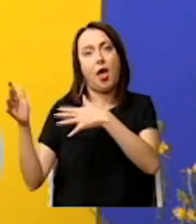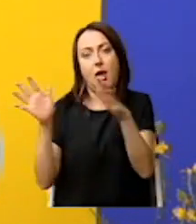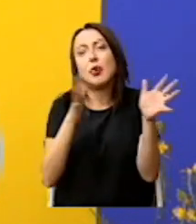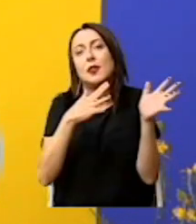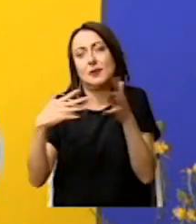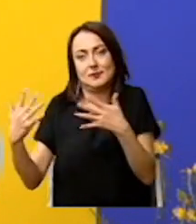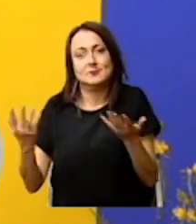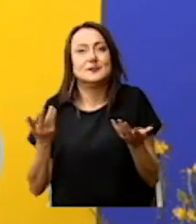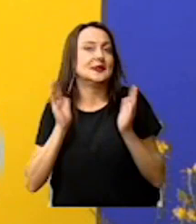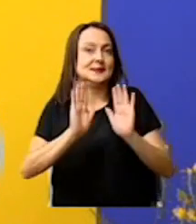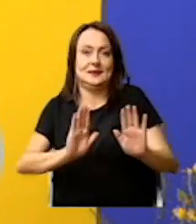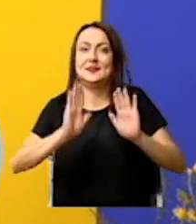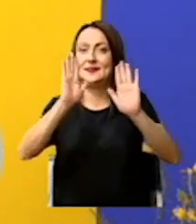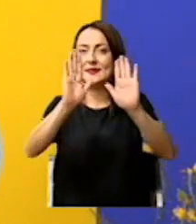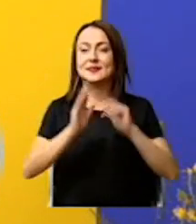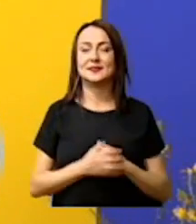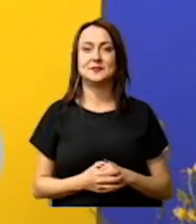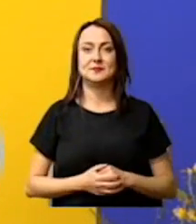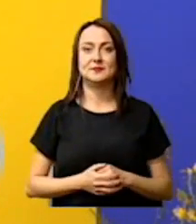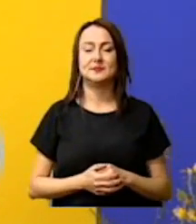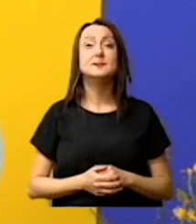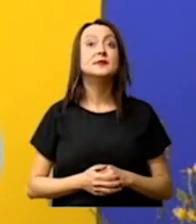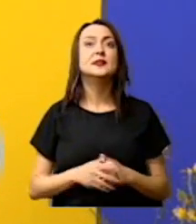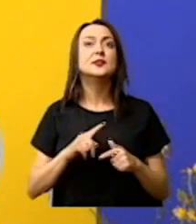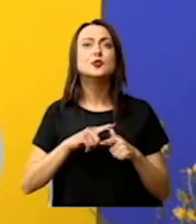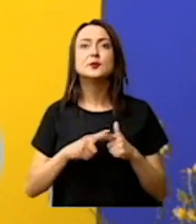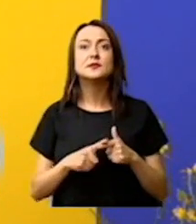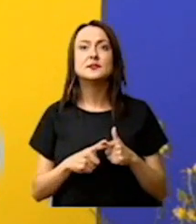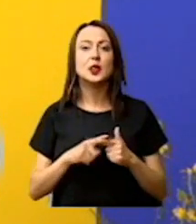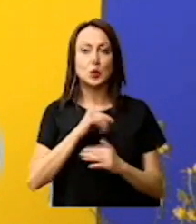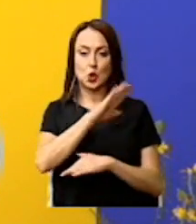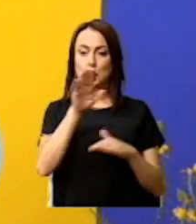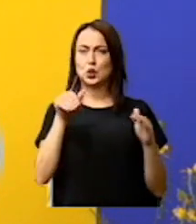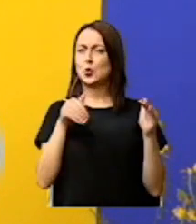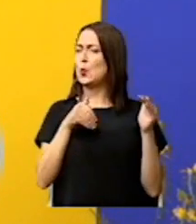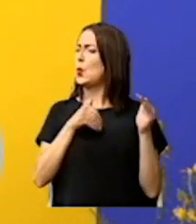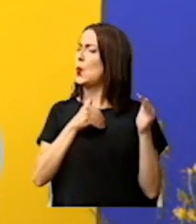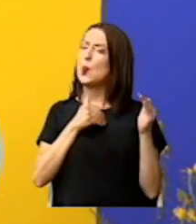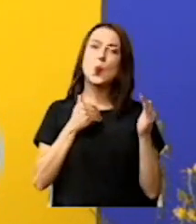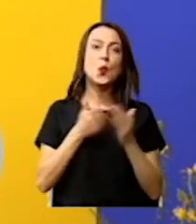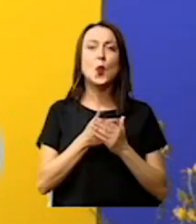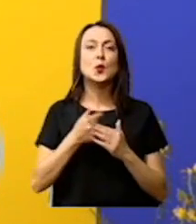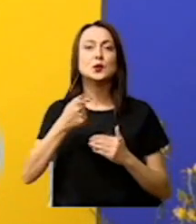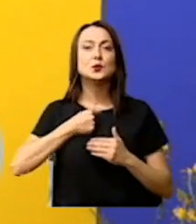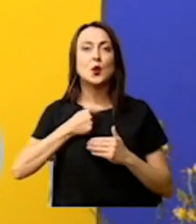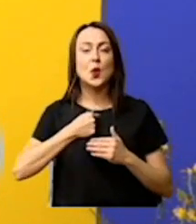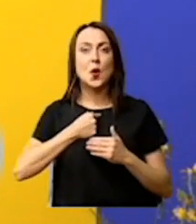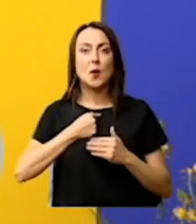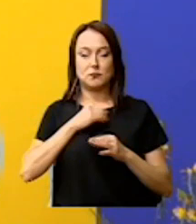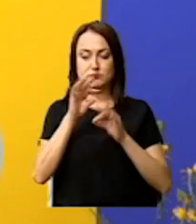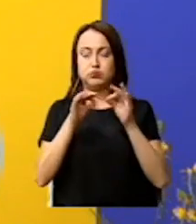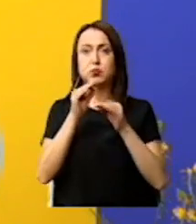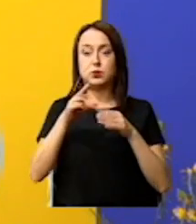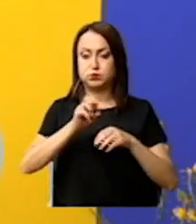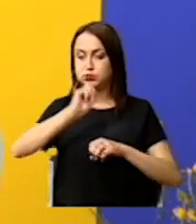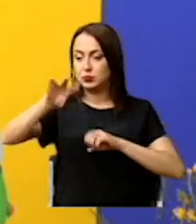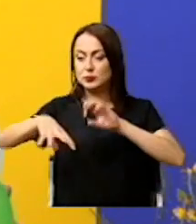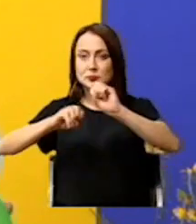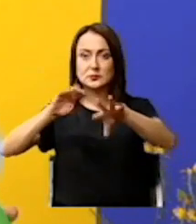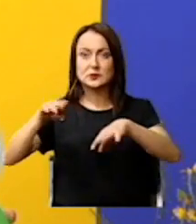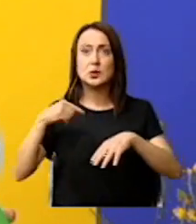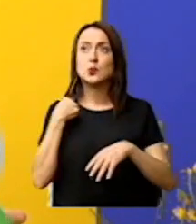bien, excelente. Entonces, chicos, todo lo que yo he sacado aquí y todo lo que está a